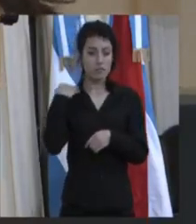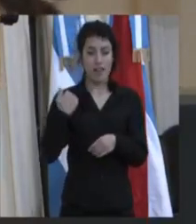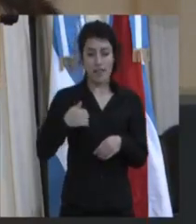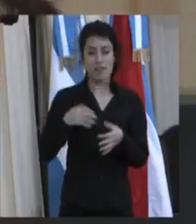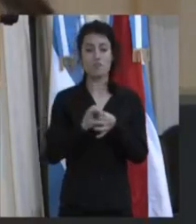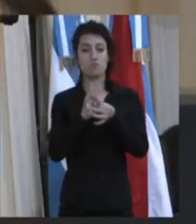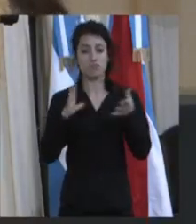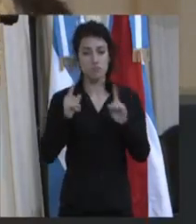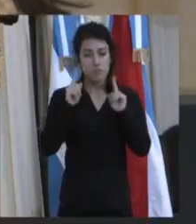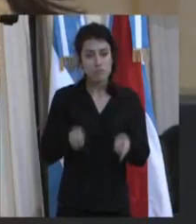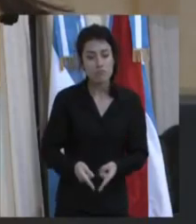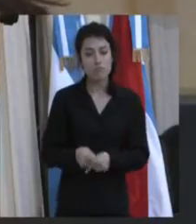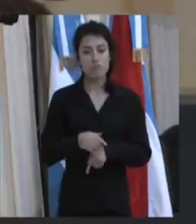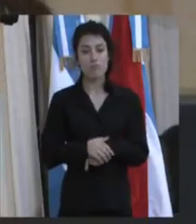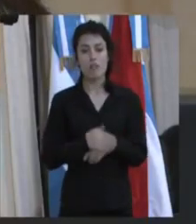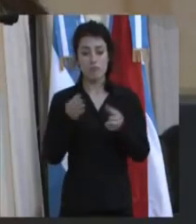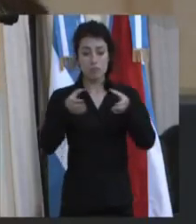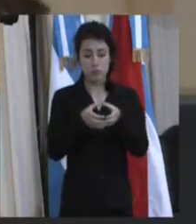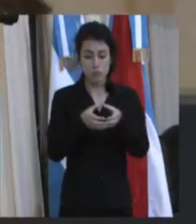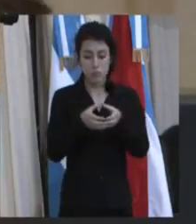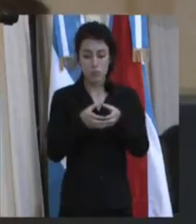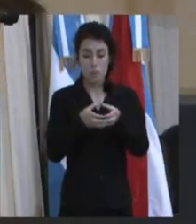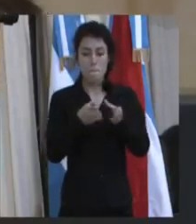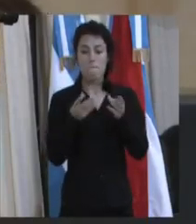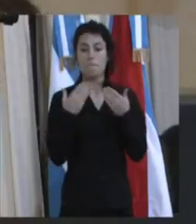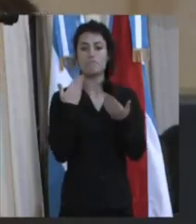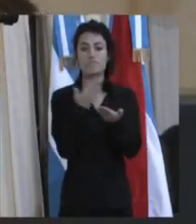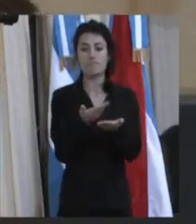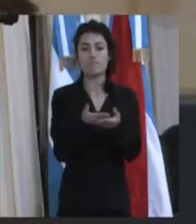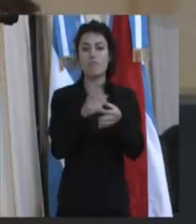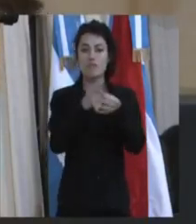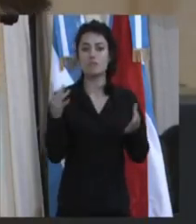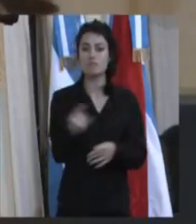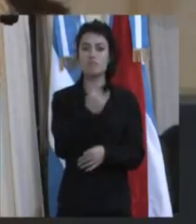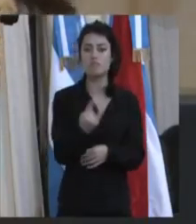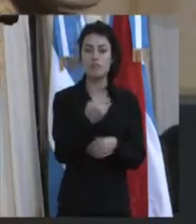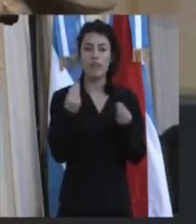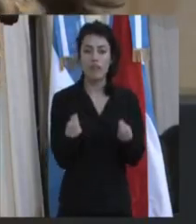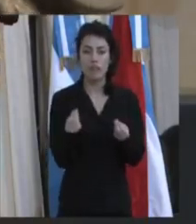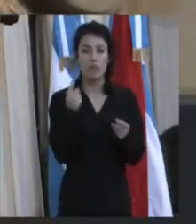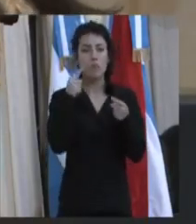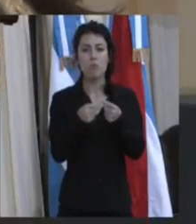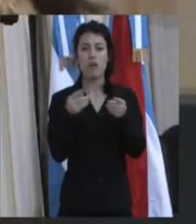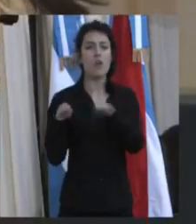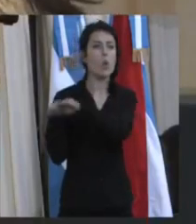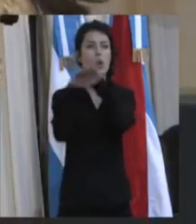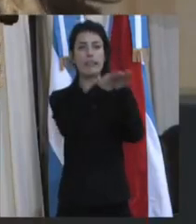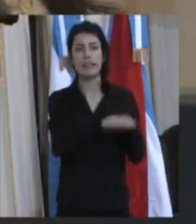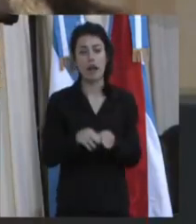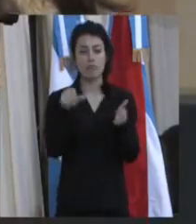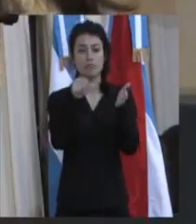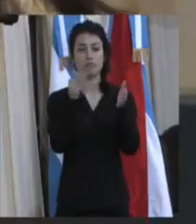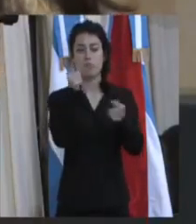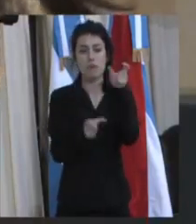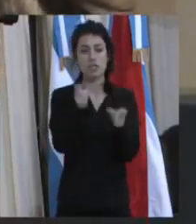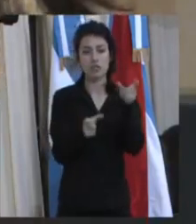que se juntan a pedir democracia universitaria piden esta democracia no para que haya igualdad de ciudadanos, no